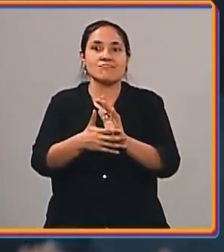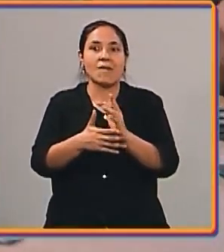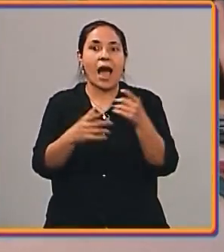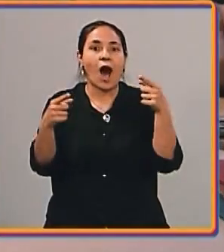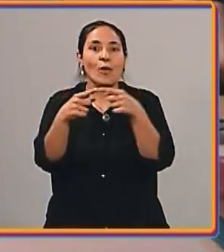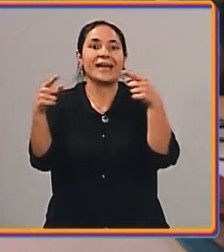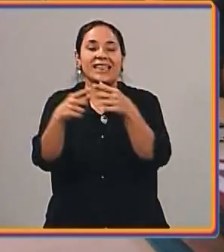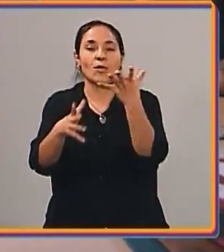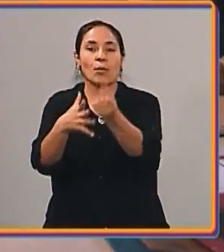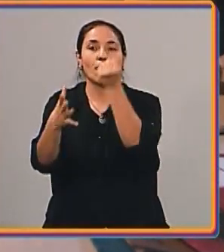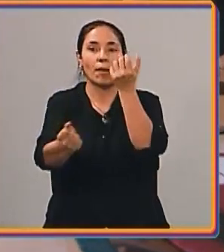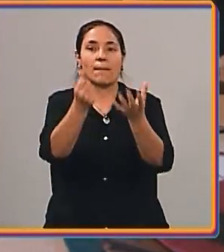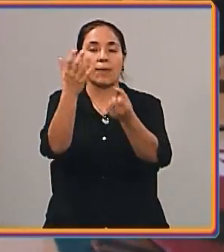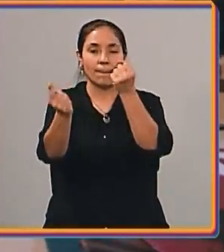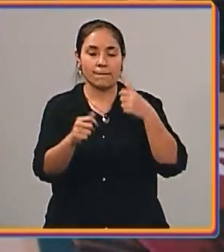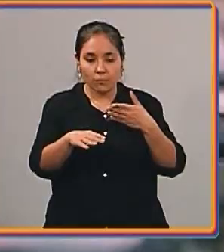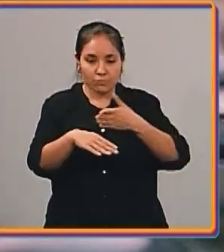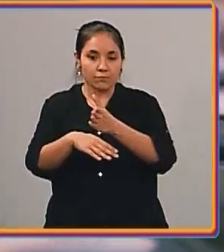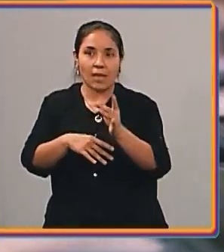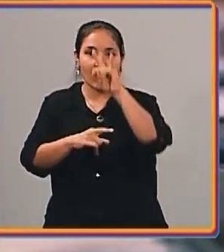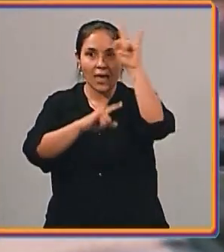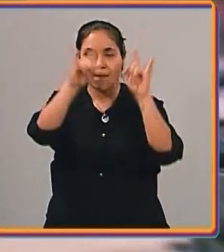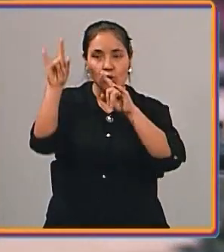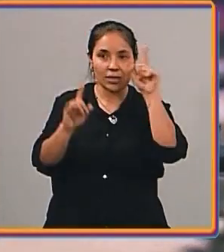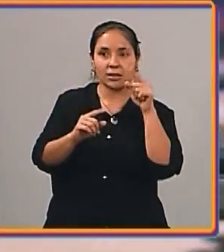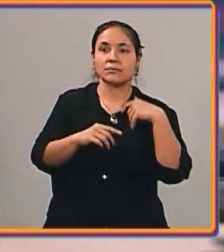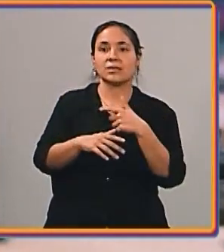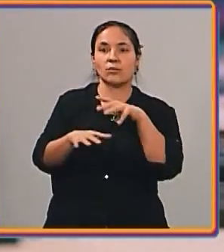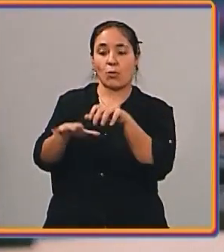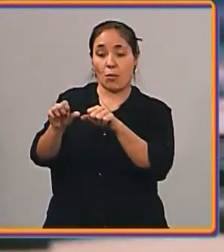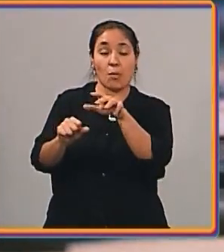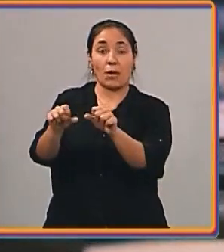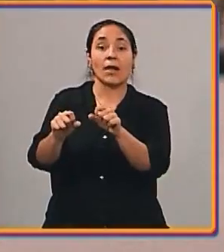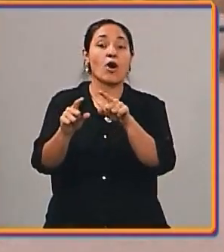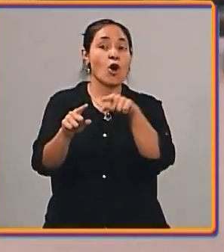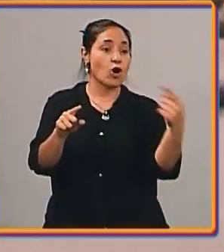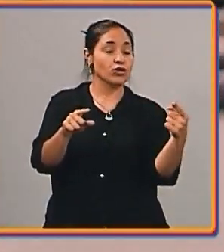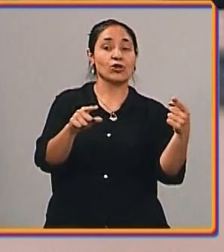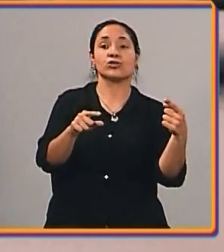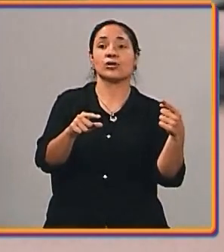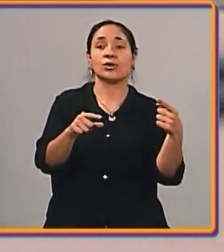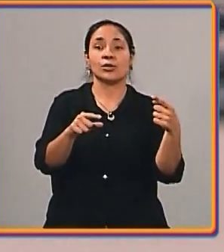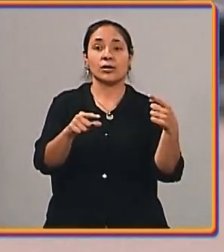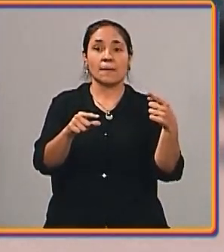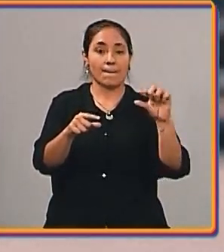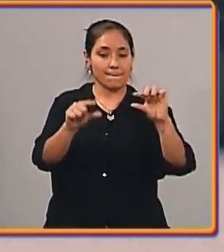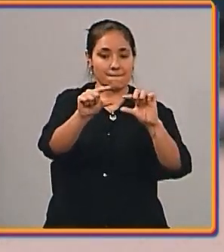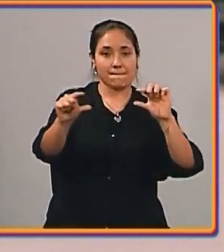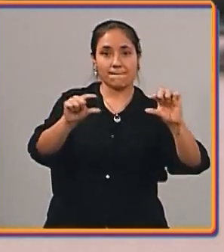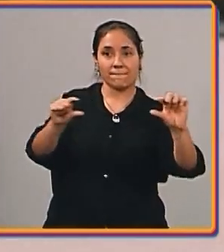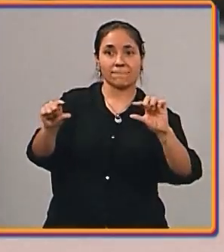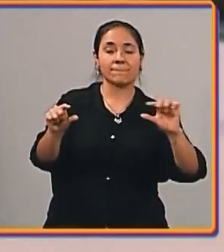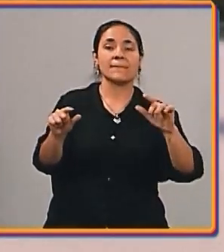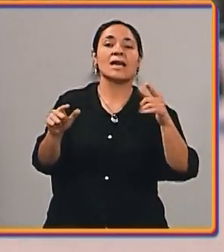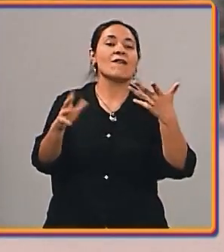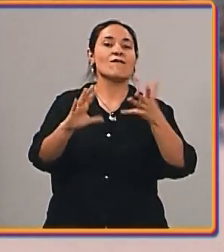Alguien de la mesa encarnará la invasión demoníaca y controlará las miniaturas de los demonios. El resto tendrá los marines a su disposición para